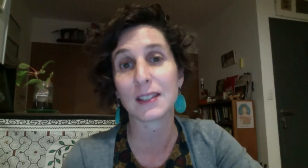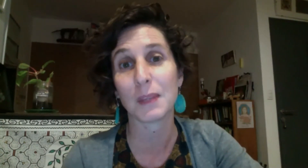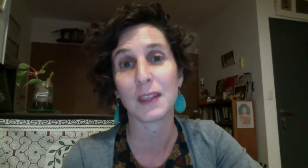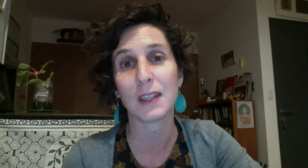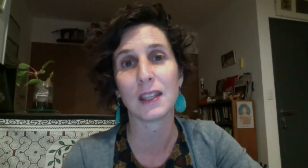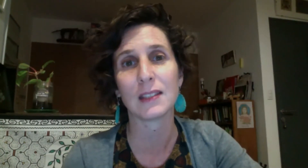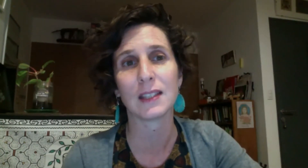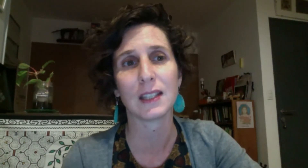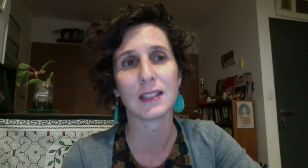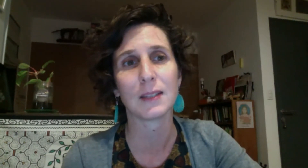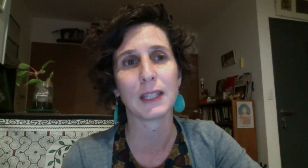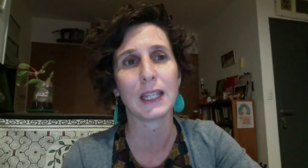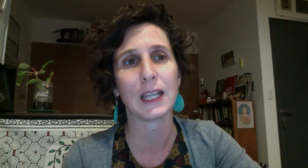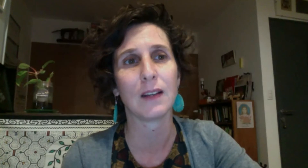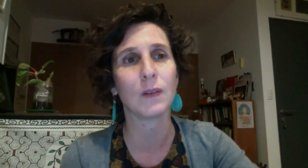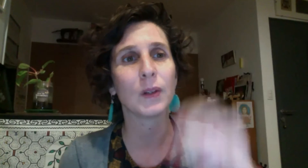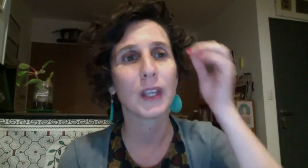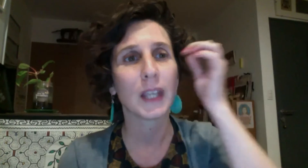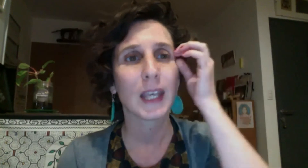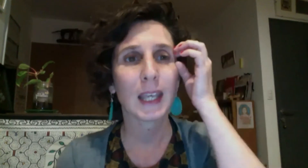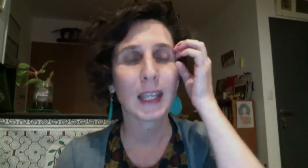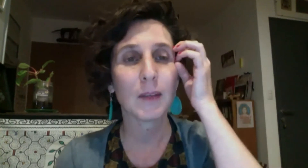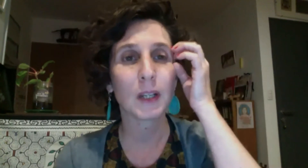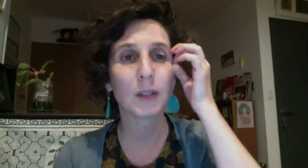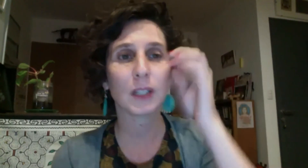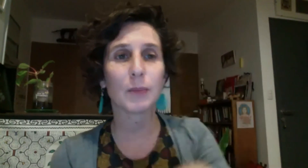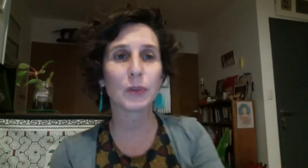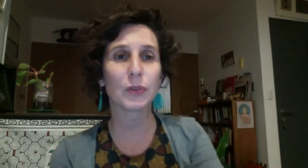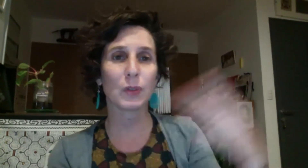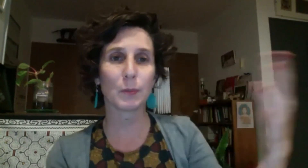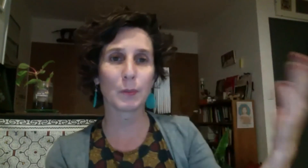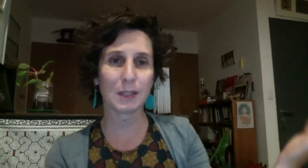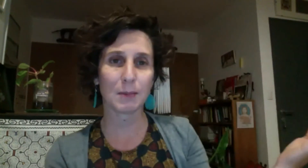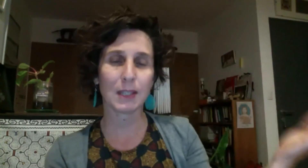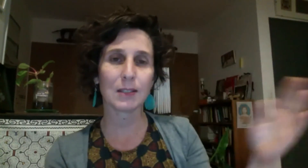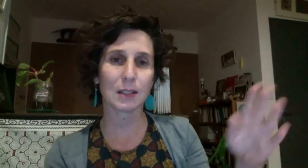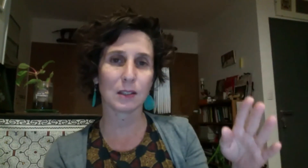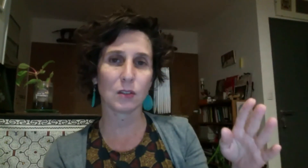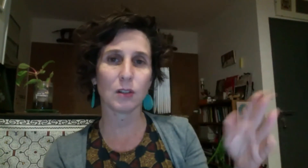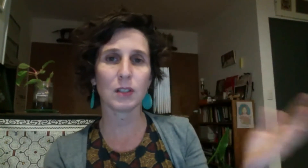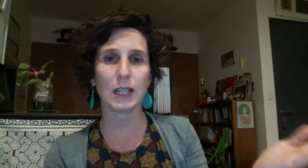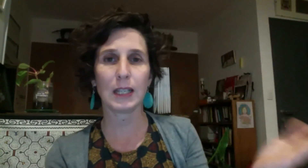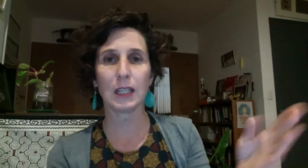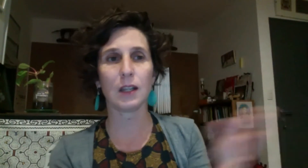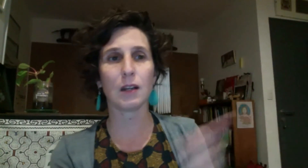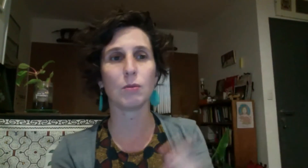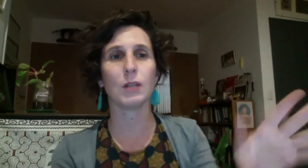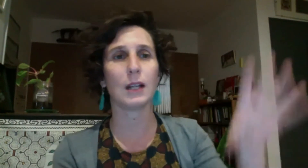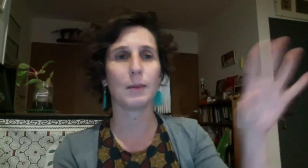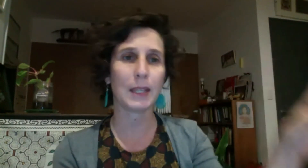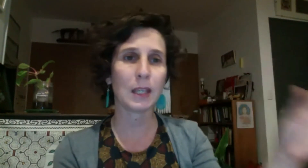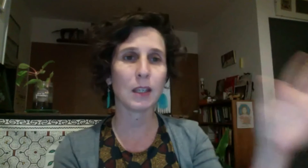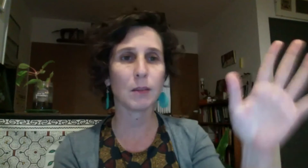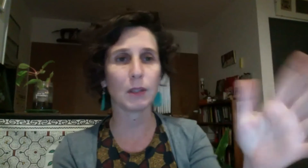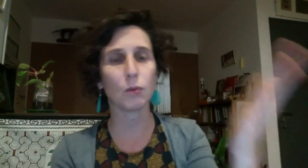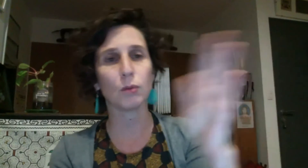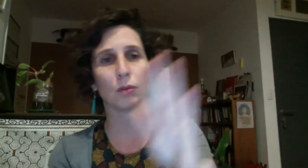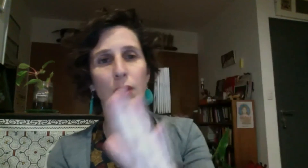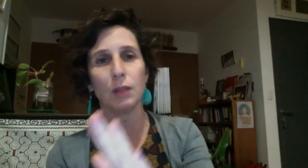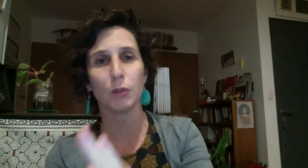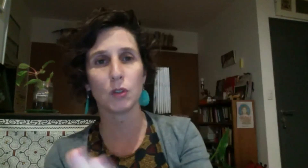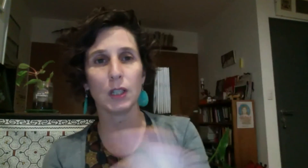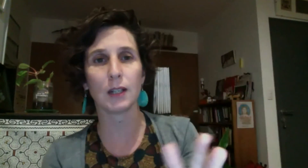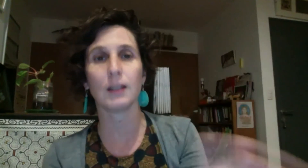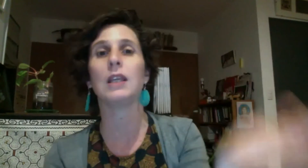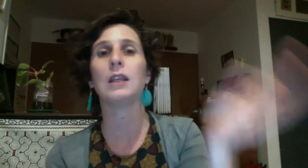piezas también de este material, ¿no? De un lado tenemos vestimentas y accesorios elegidos de las culturas Lambayeque, Bicús